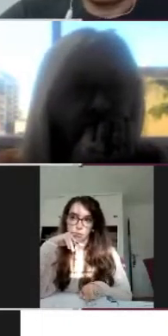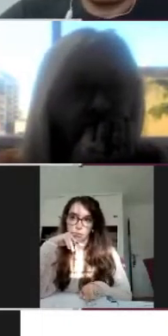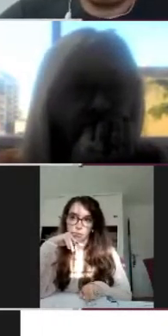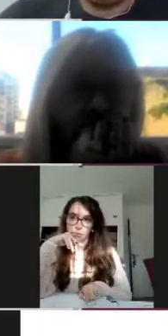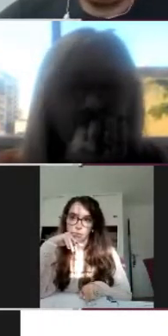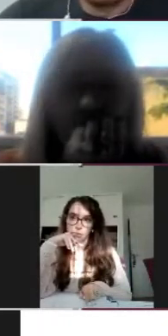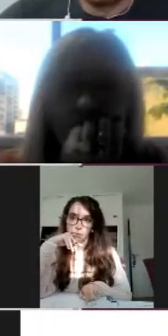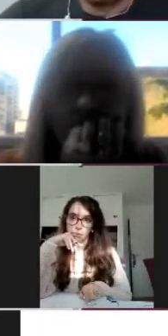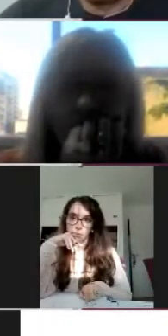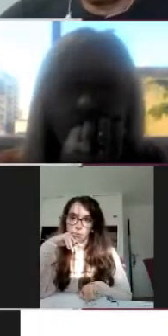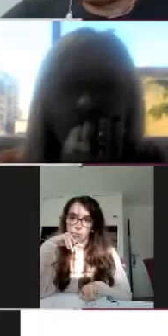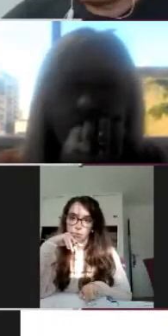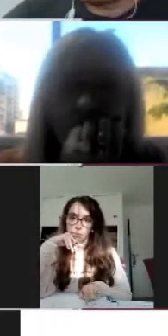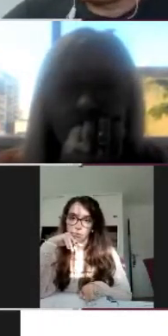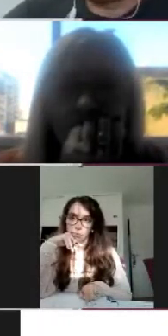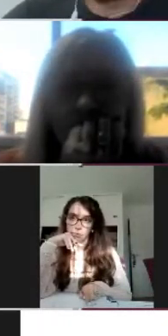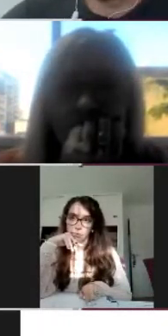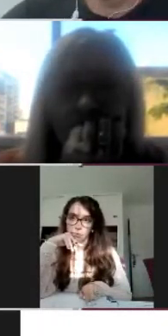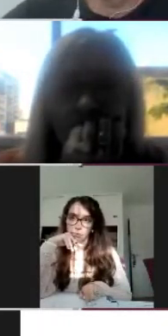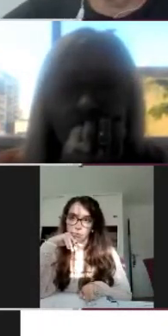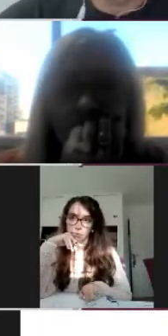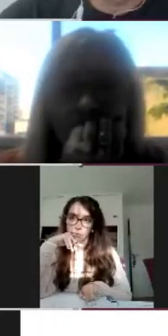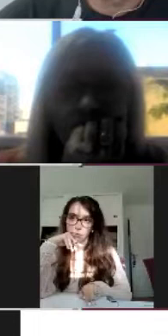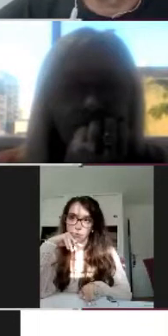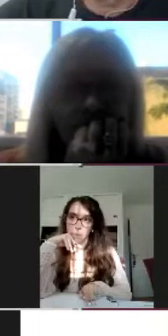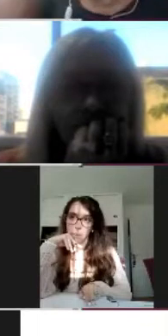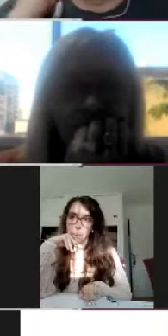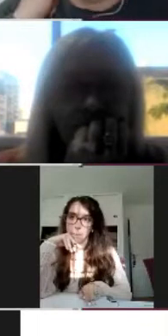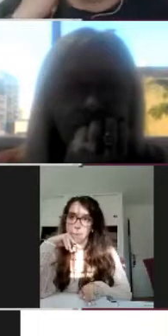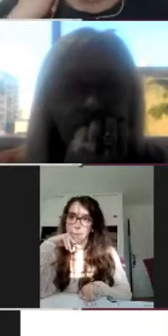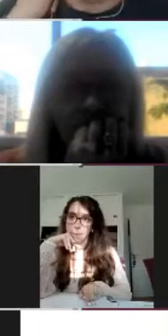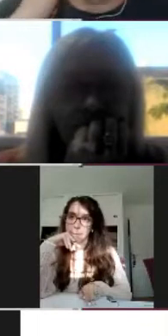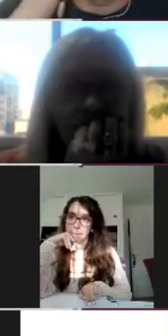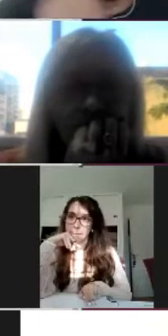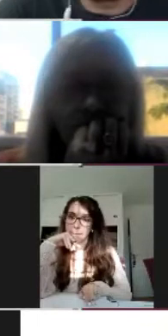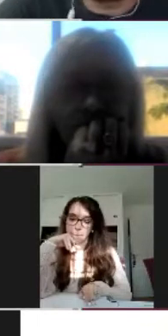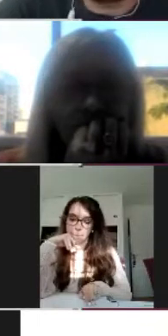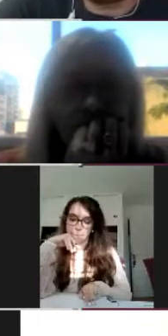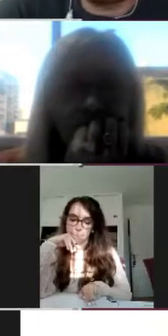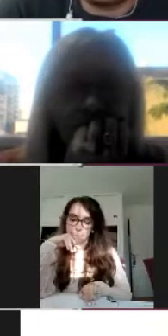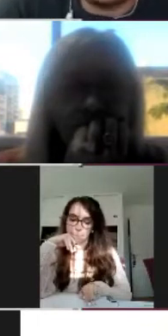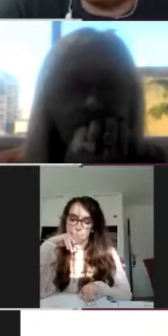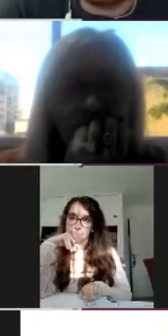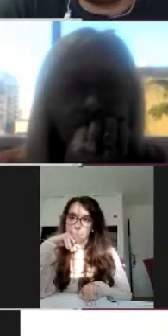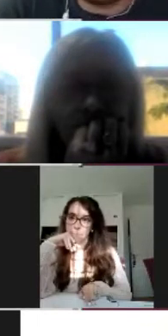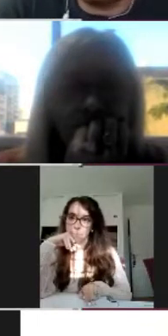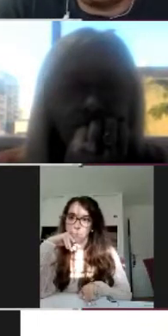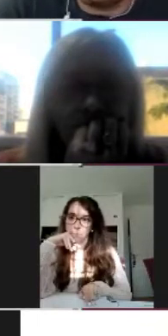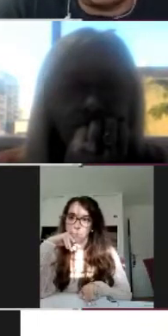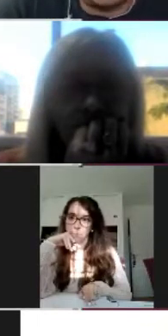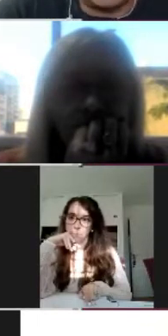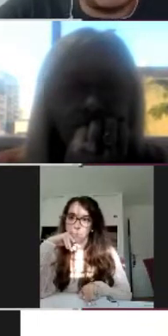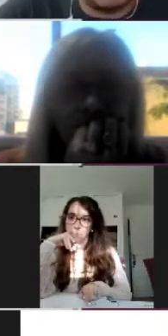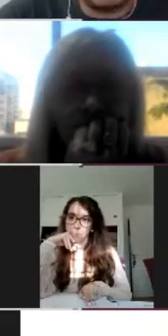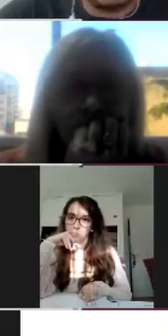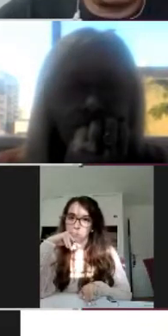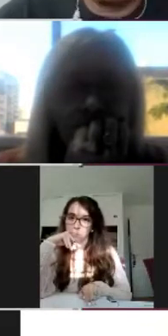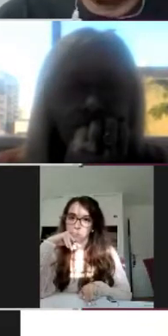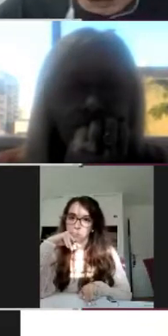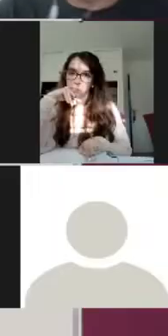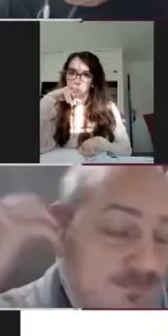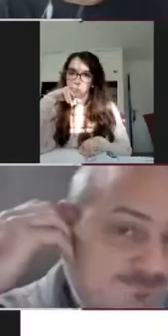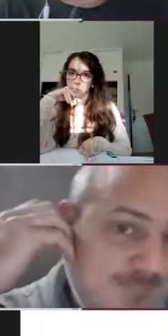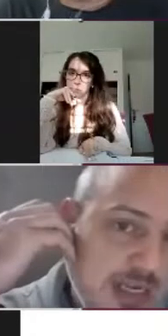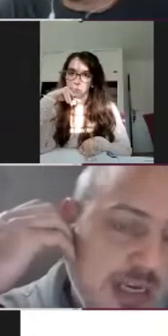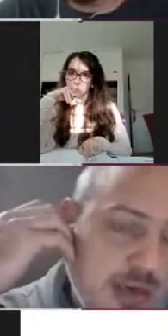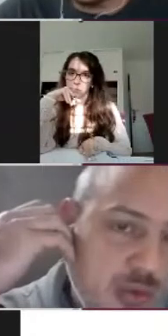Ah, no, yo decía que ahí le veo australes, puede ser en el último año. Sí, pero también dice peso ley y peso argentino y no puede ser. Sí,